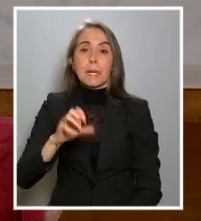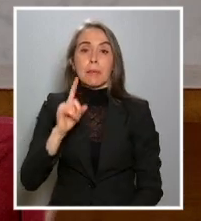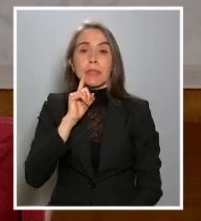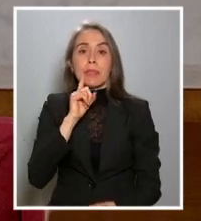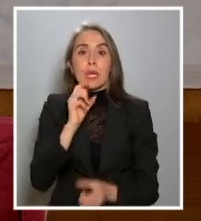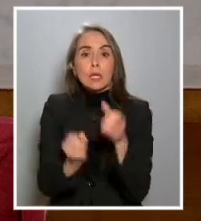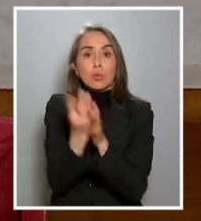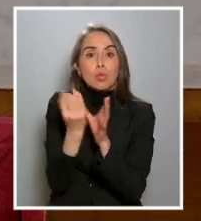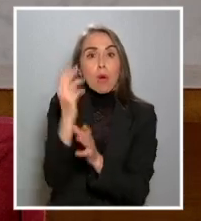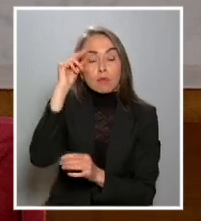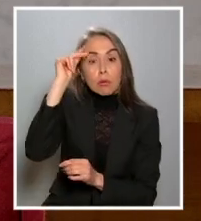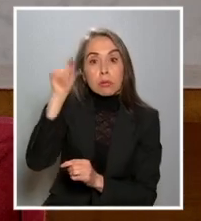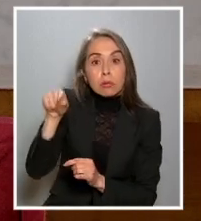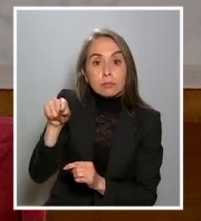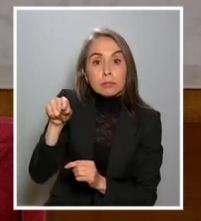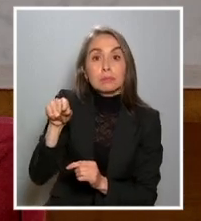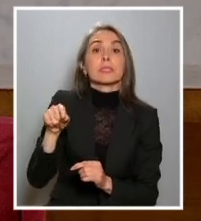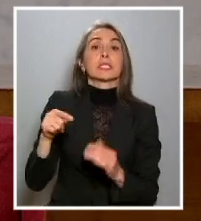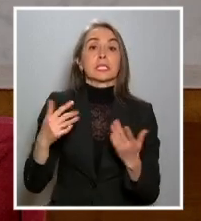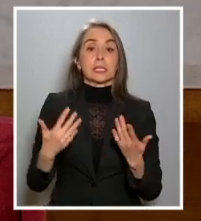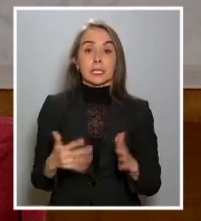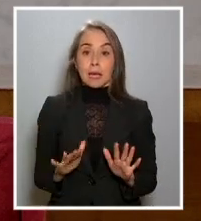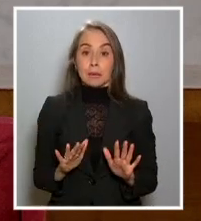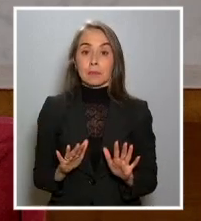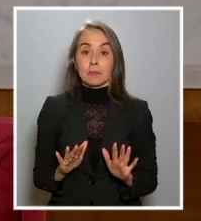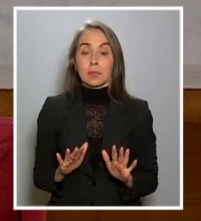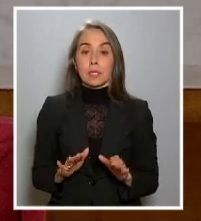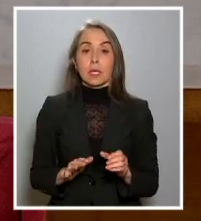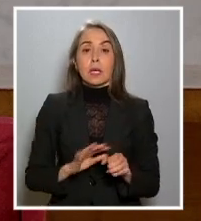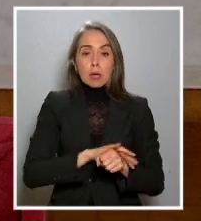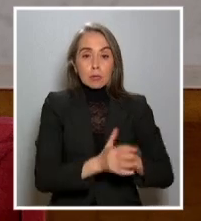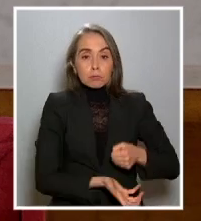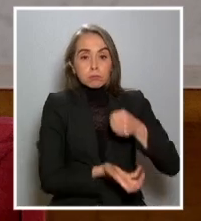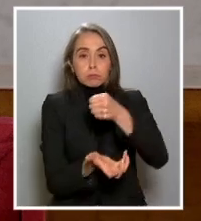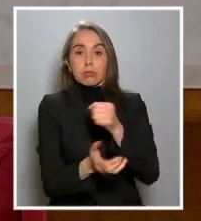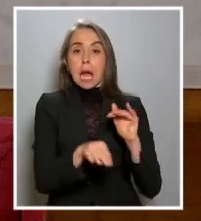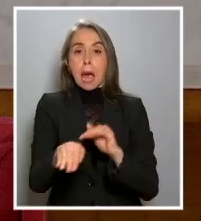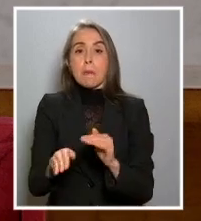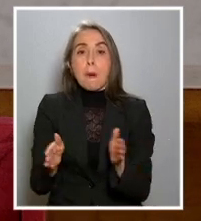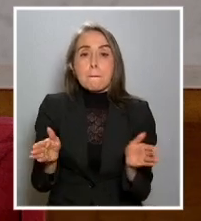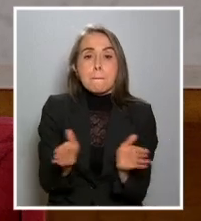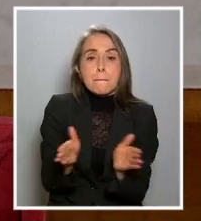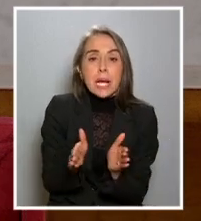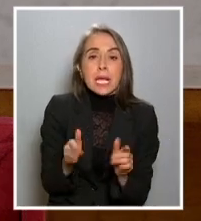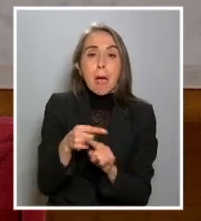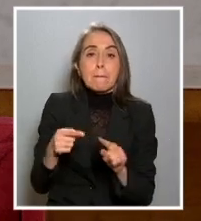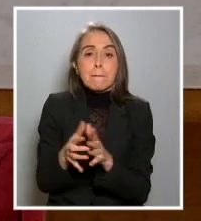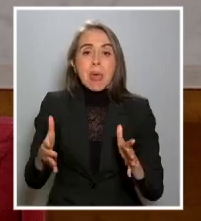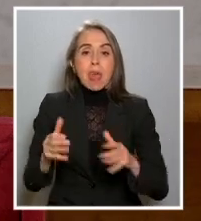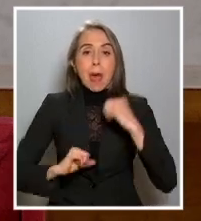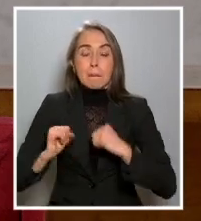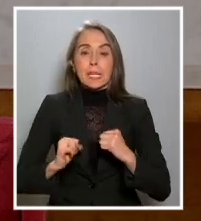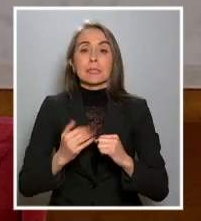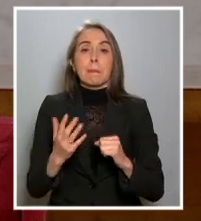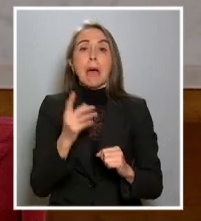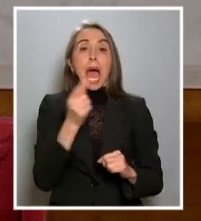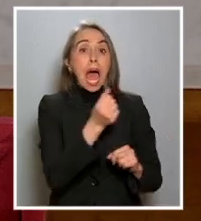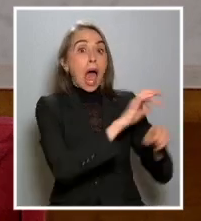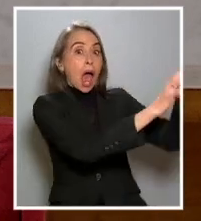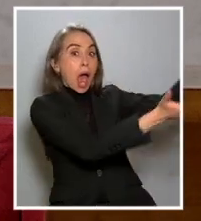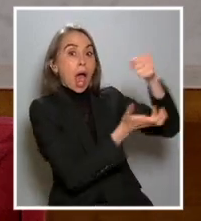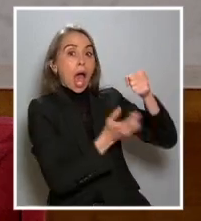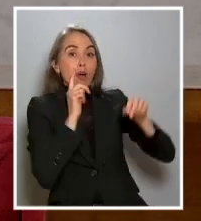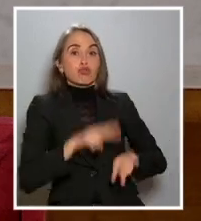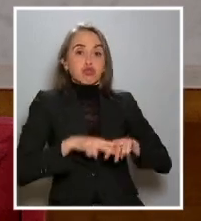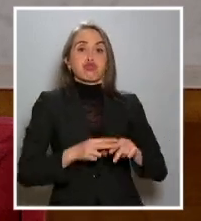innovación. Hemos entregado nuevos recursos para el apoyo a las pequeñas y medianas empresas, otorgando mayor acceso a liquidez y